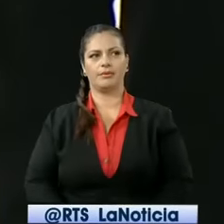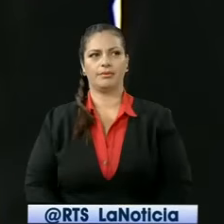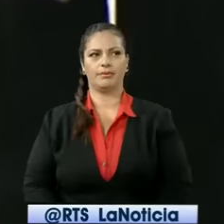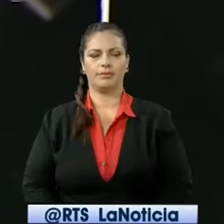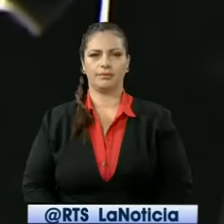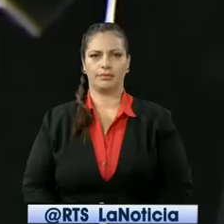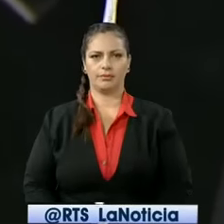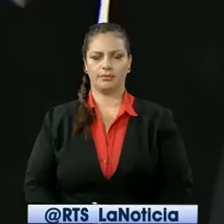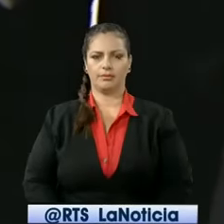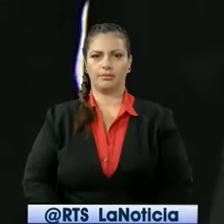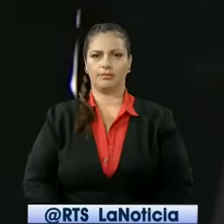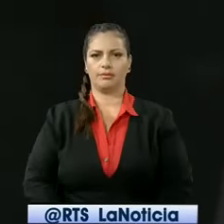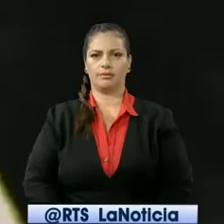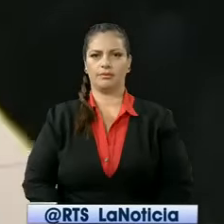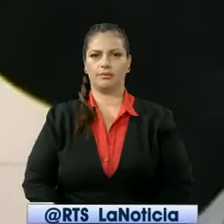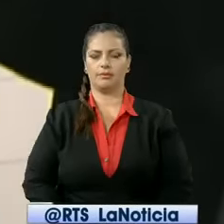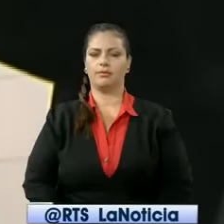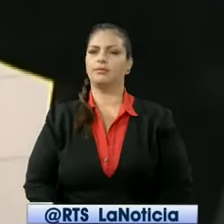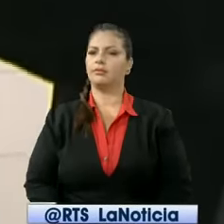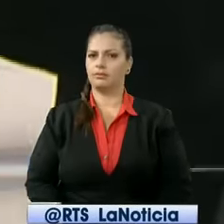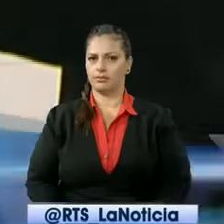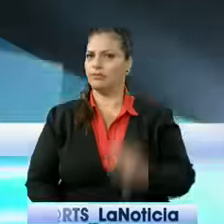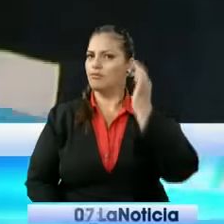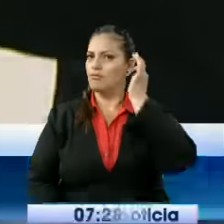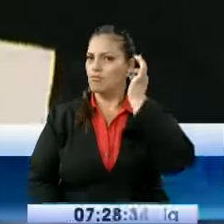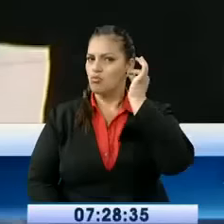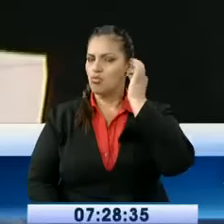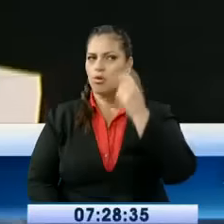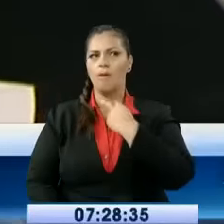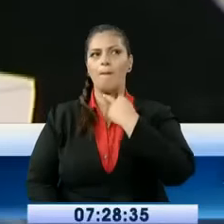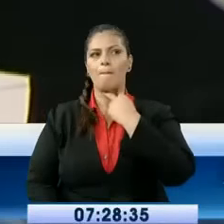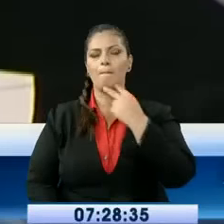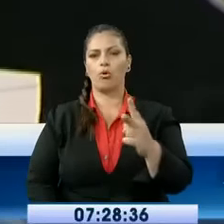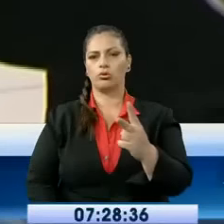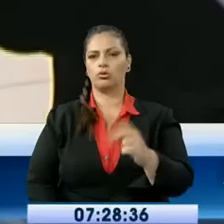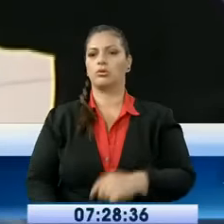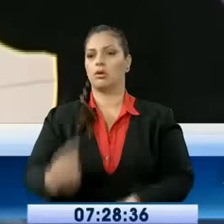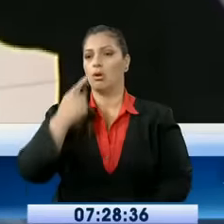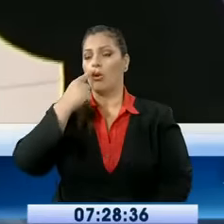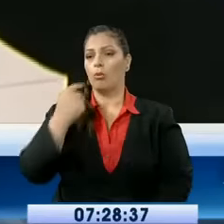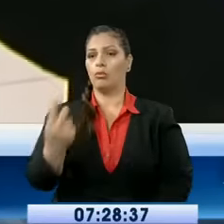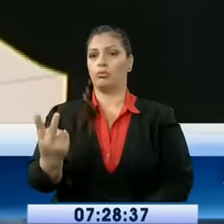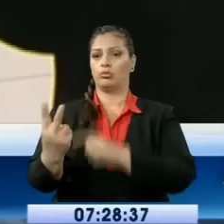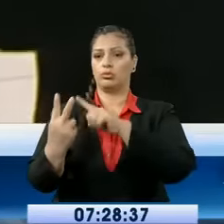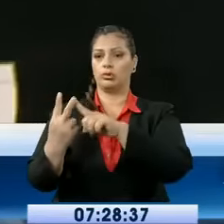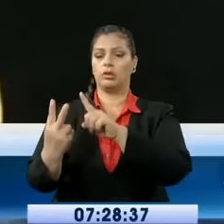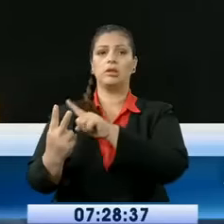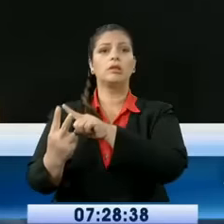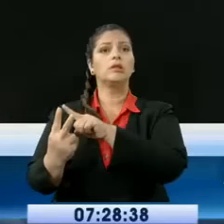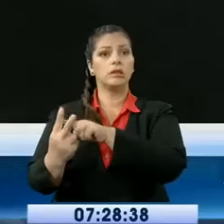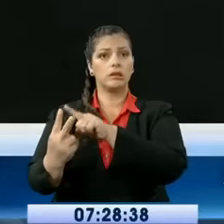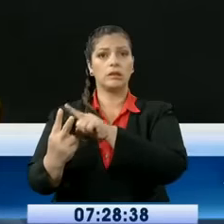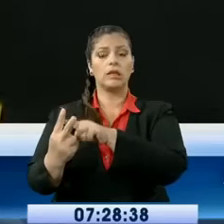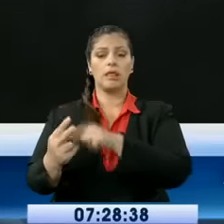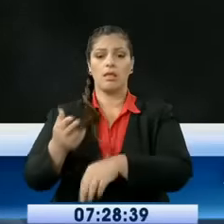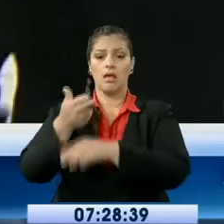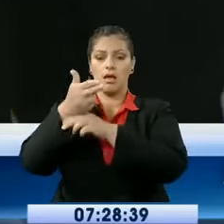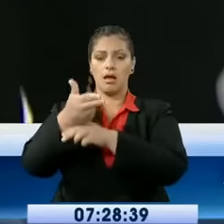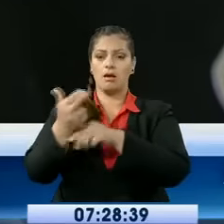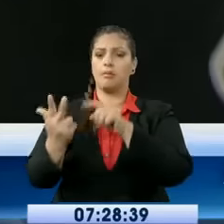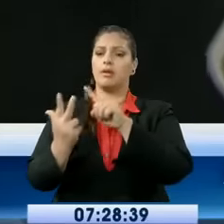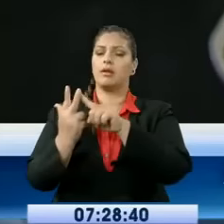El uno me sacó un arma y el otro un cuchillo y entonces me quiso apuñalar. Me hizo un costado y me clavó el cuchillo en